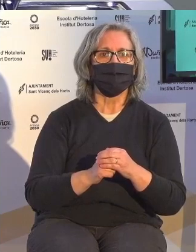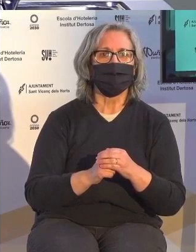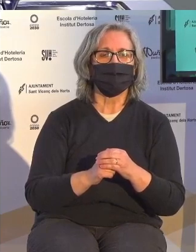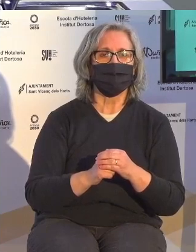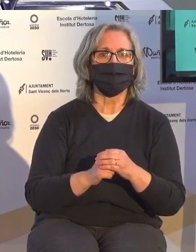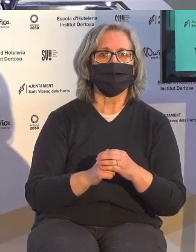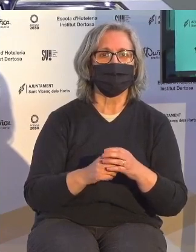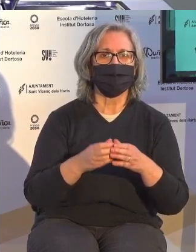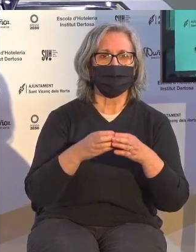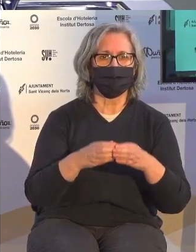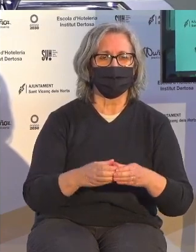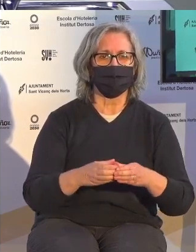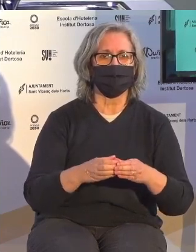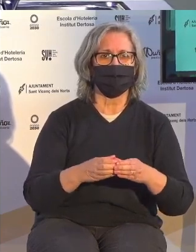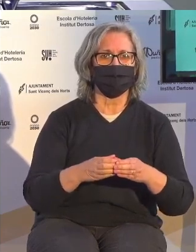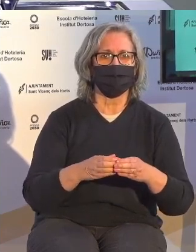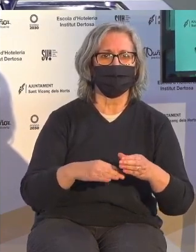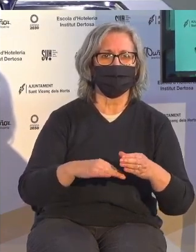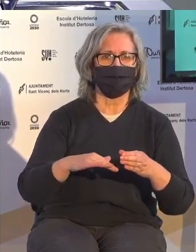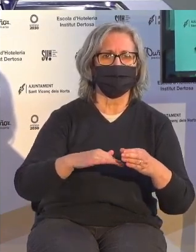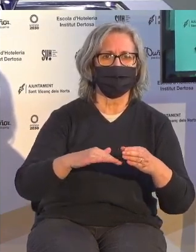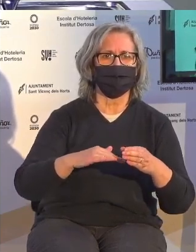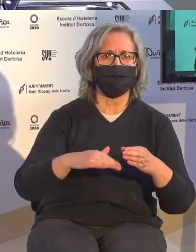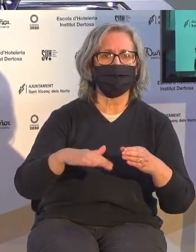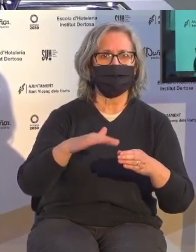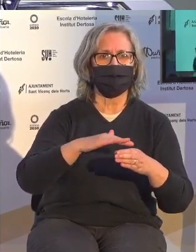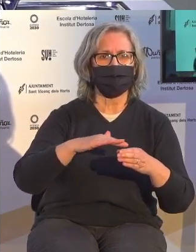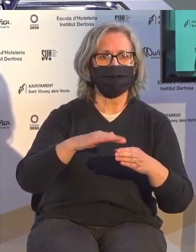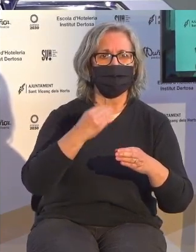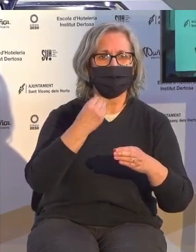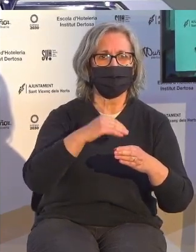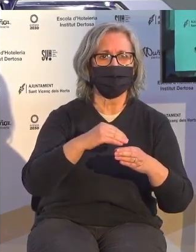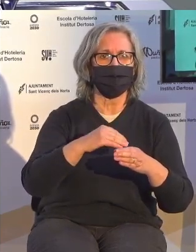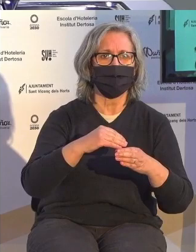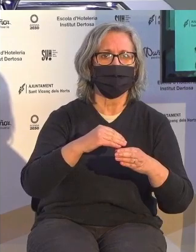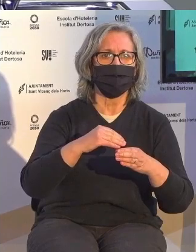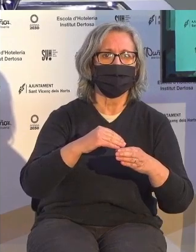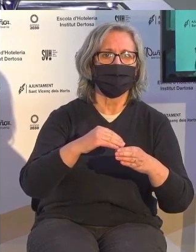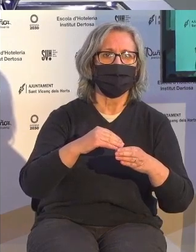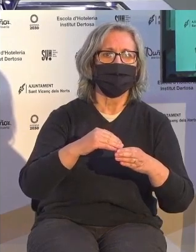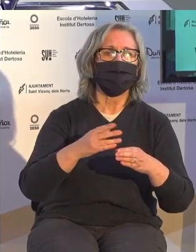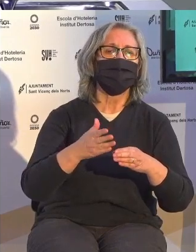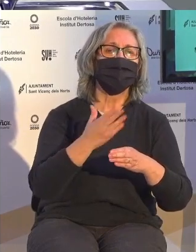lado está listo hecho ayer tiene que estar bien congelado